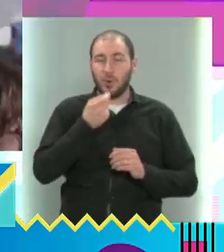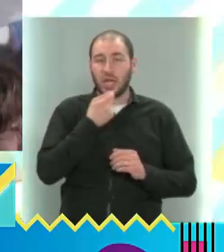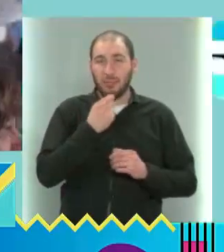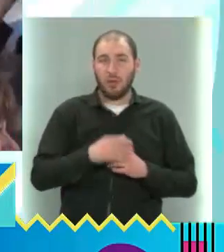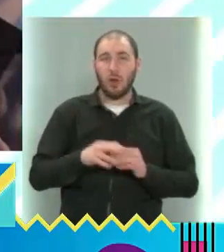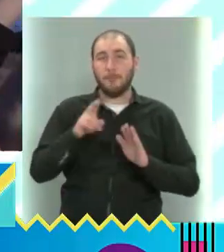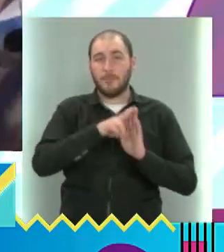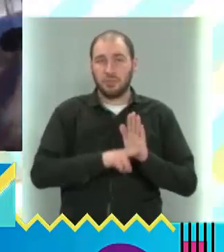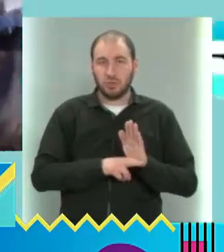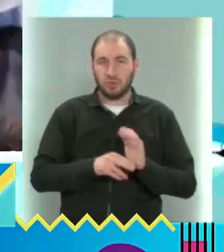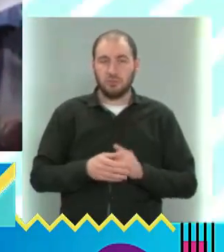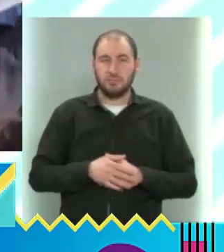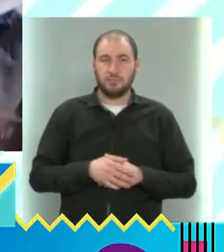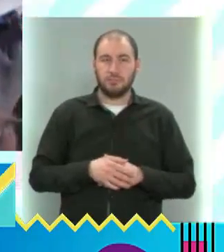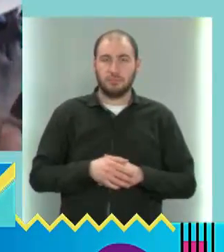los protocolos